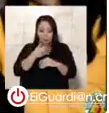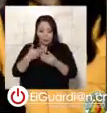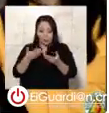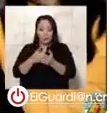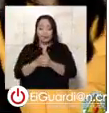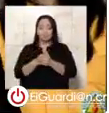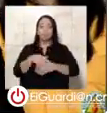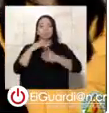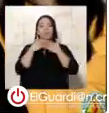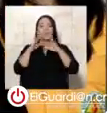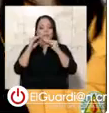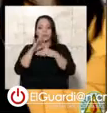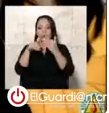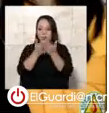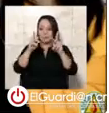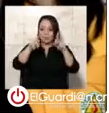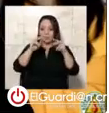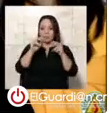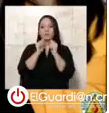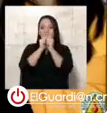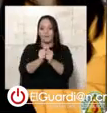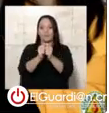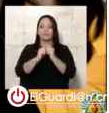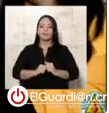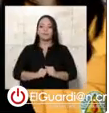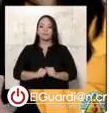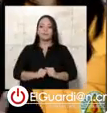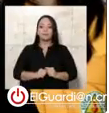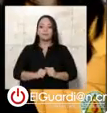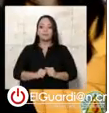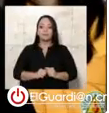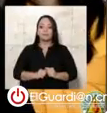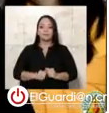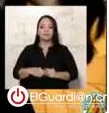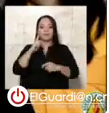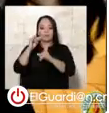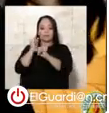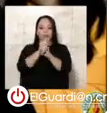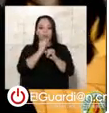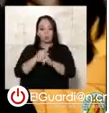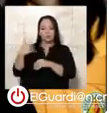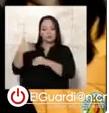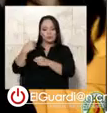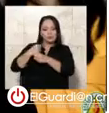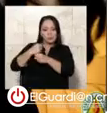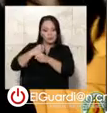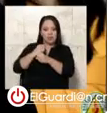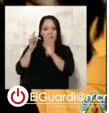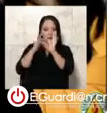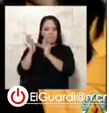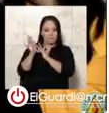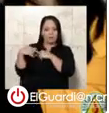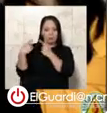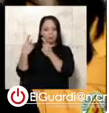presidente. Buenas tardes para todas las personas que nos acompañan. Luego del trabajo interinstitucional que empezamos en el mes de abril, en